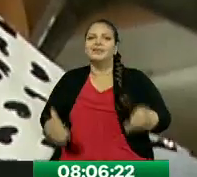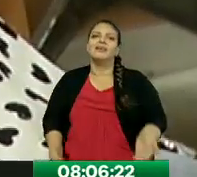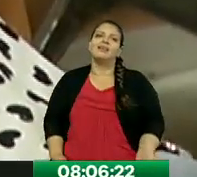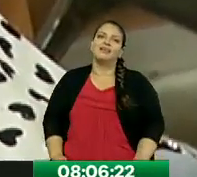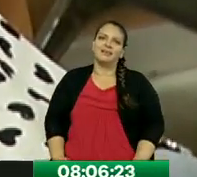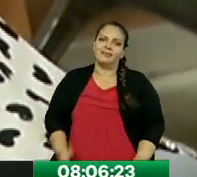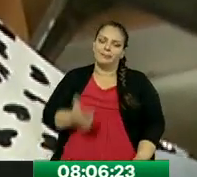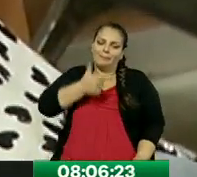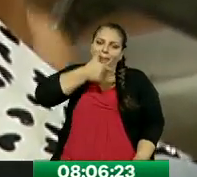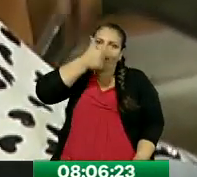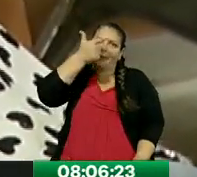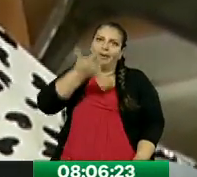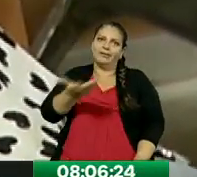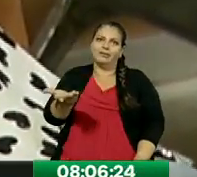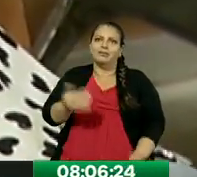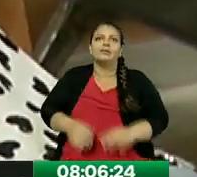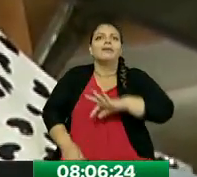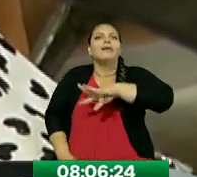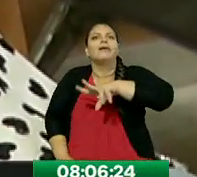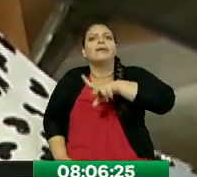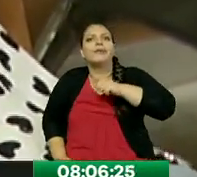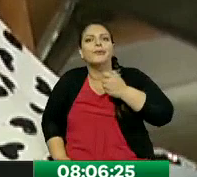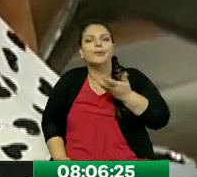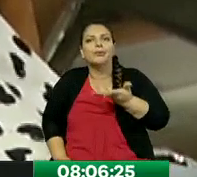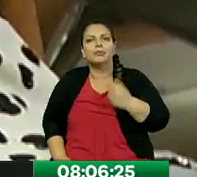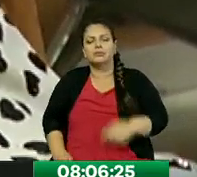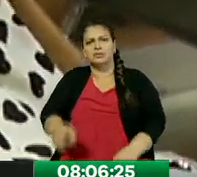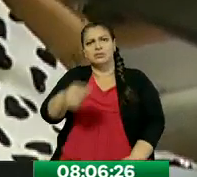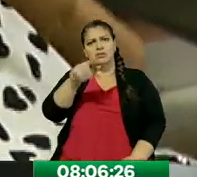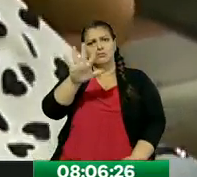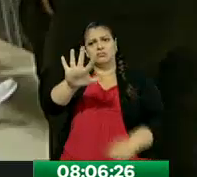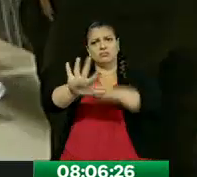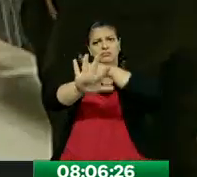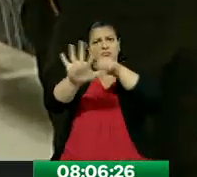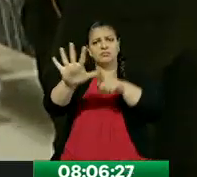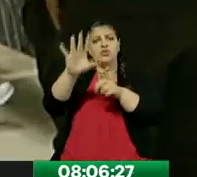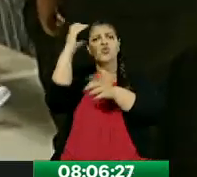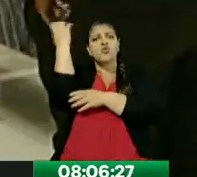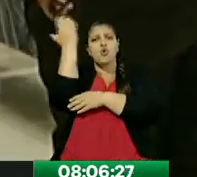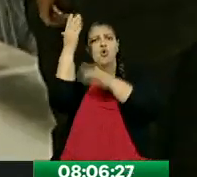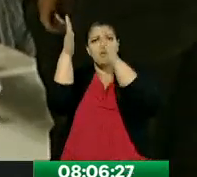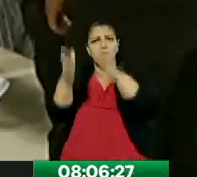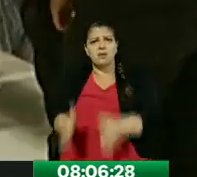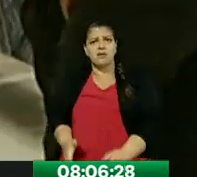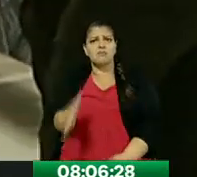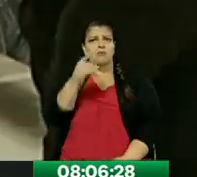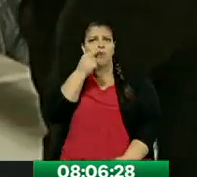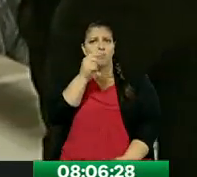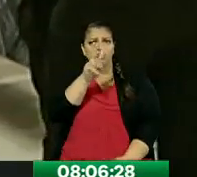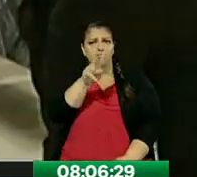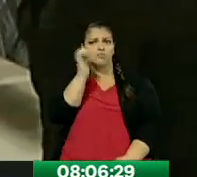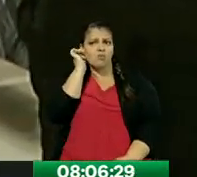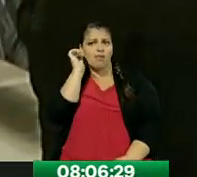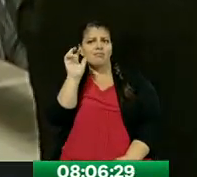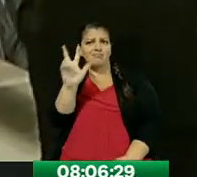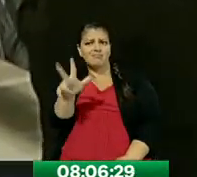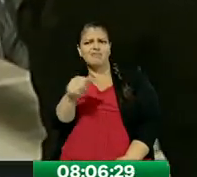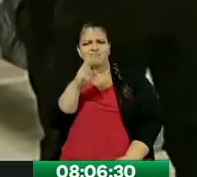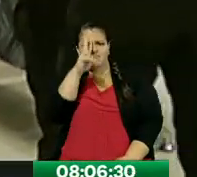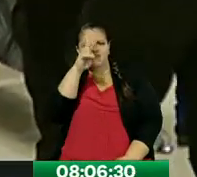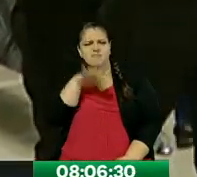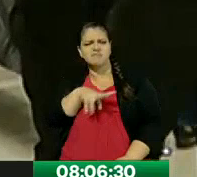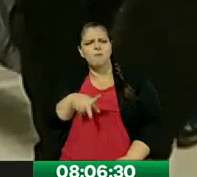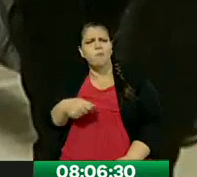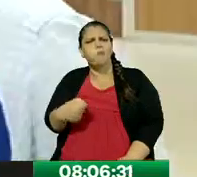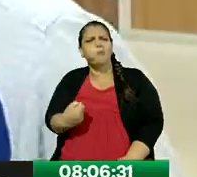3 mujeres y 2 hombres señalados como los presuntos responsables de un intento de robo al interior de un local